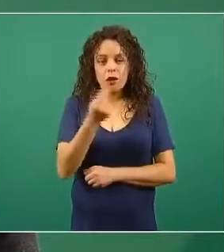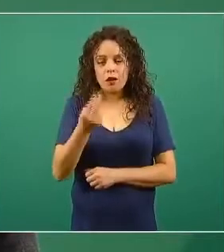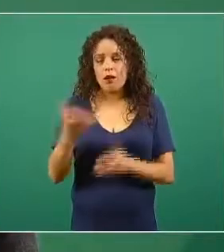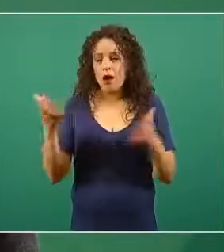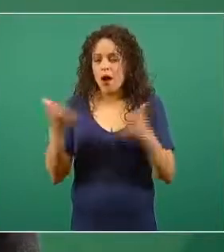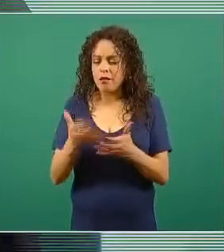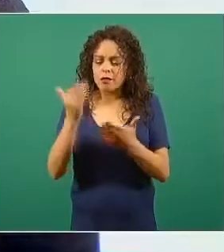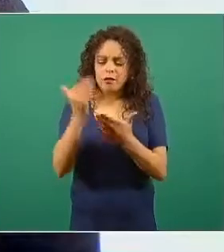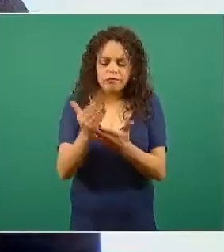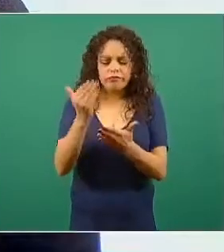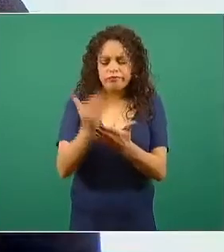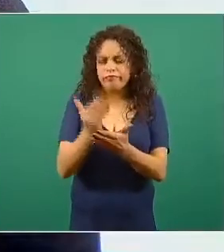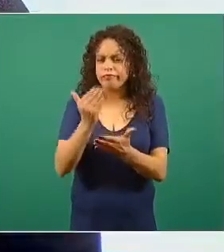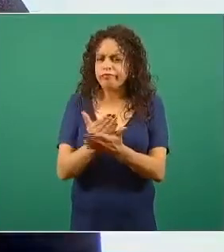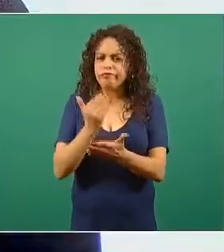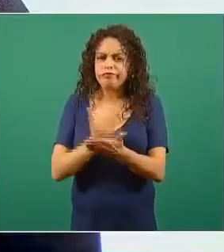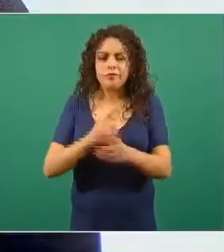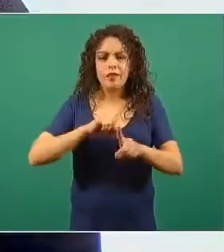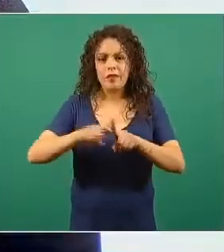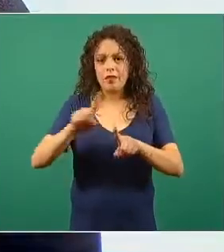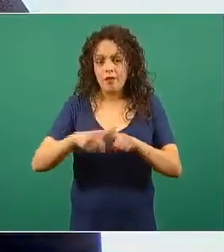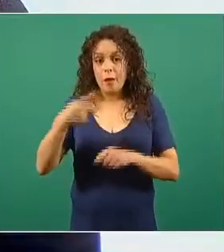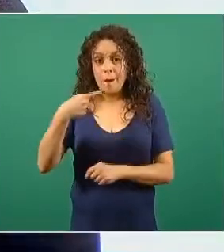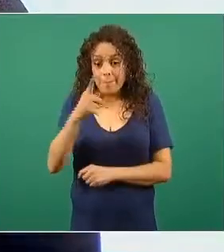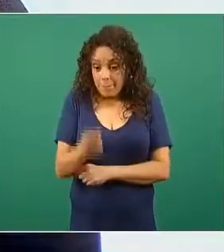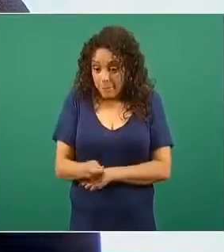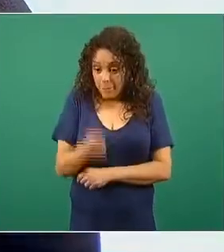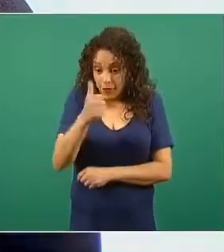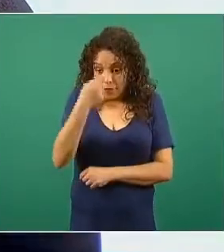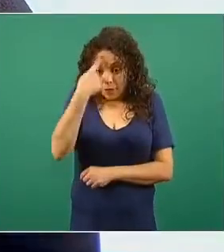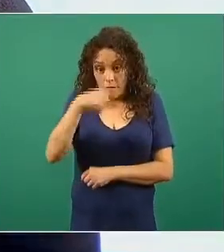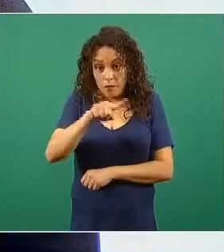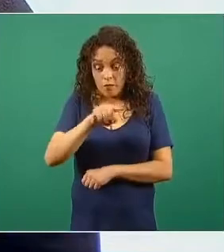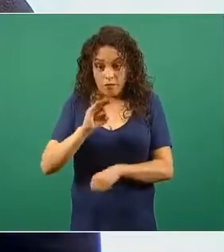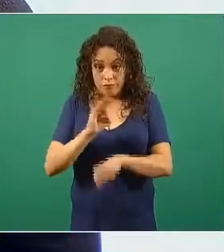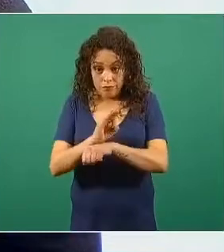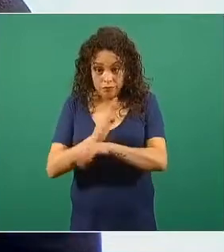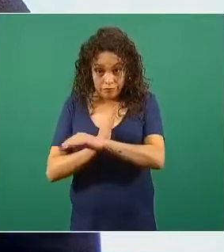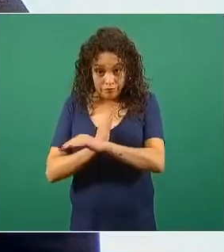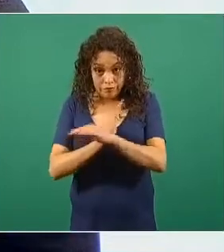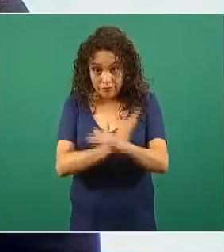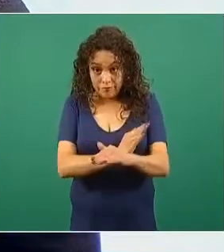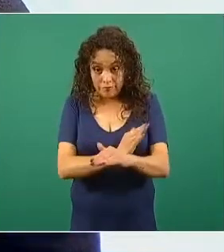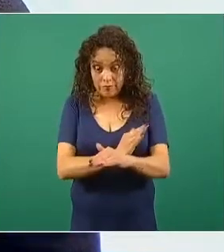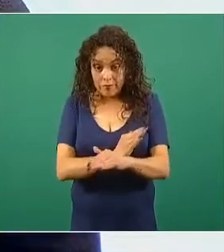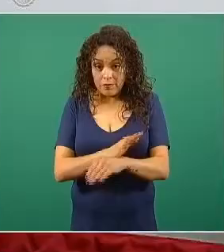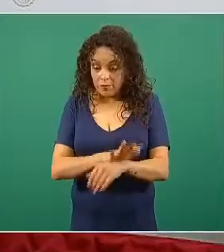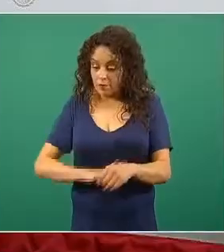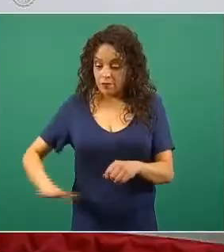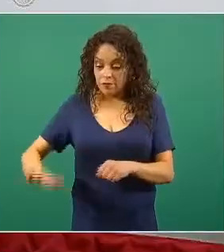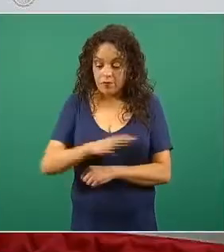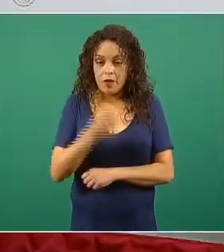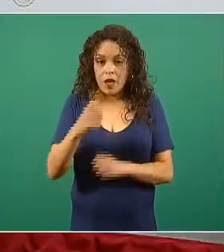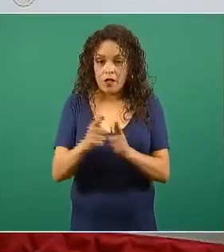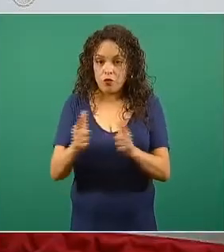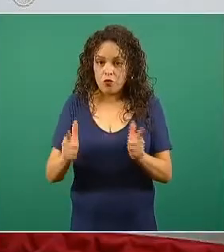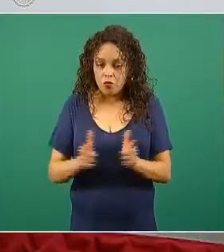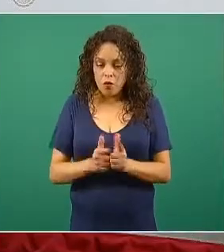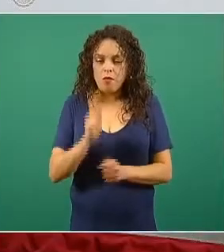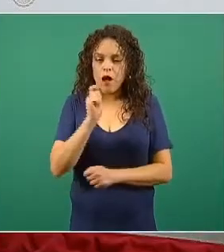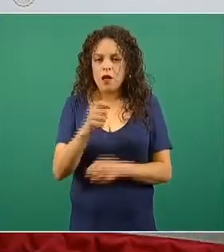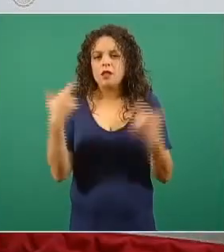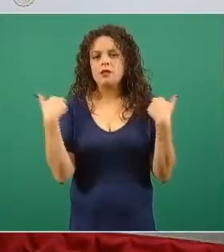tienen que dar. Pero definitivamente un primer paso protectivo para toda este grupo de maestras,